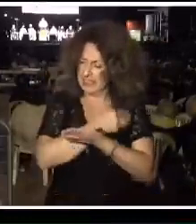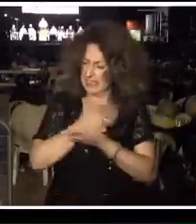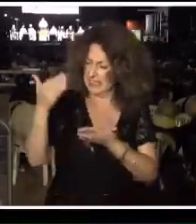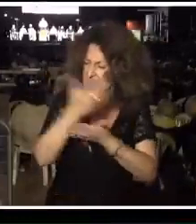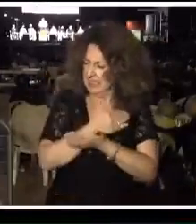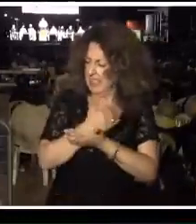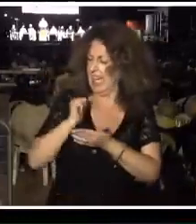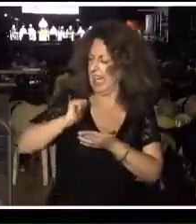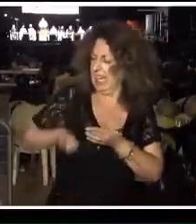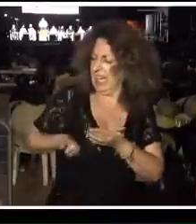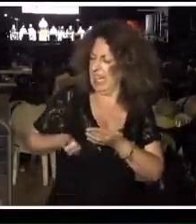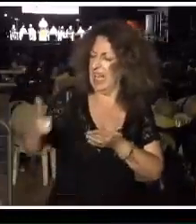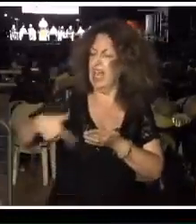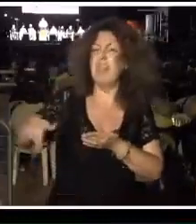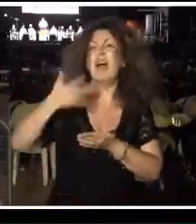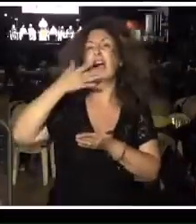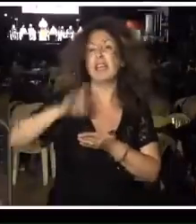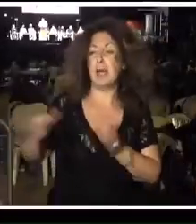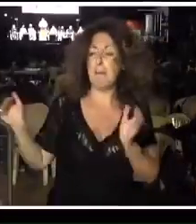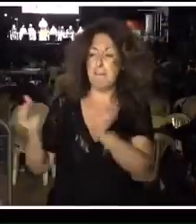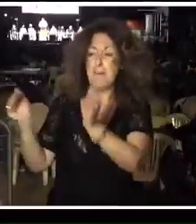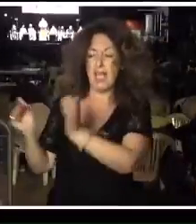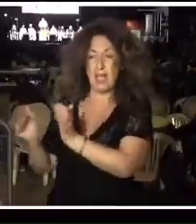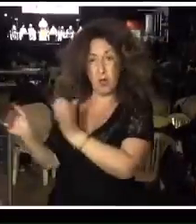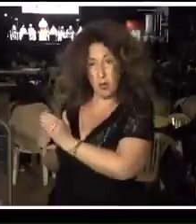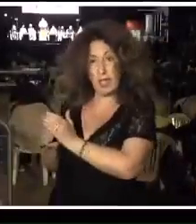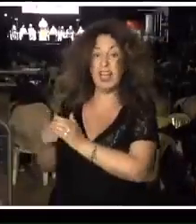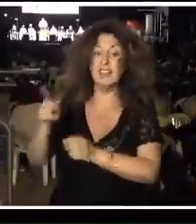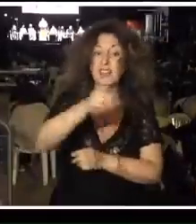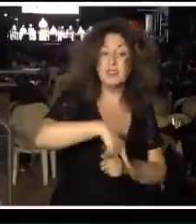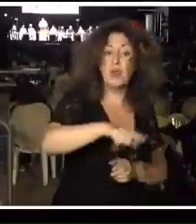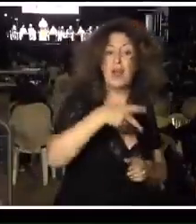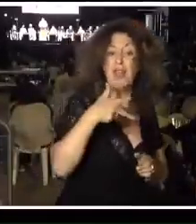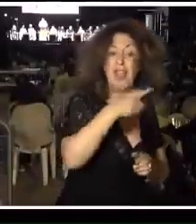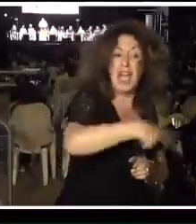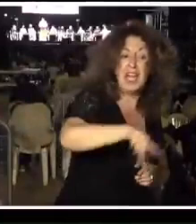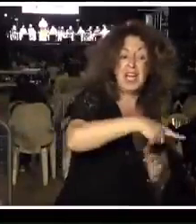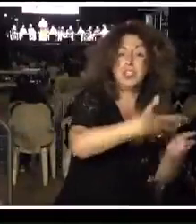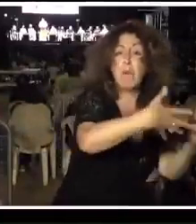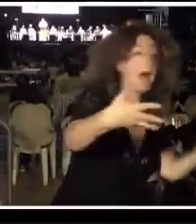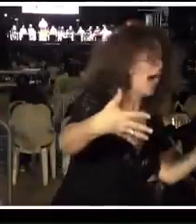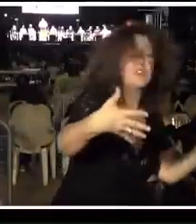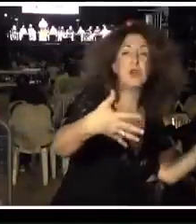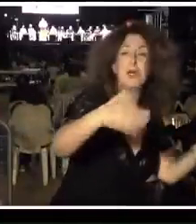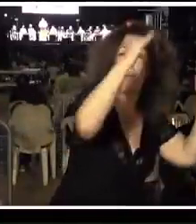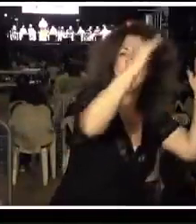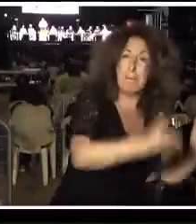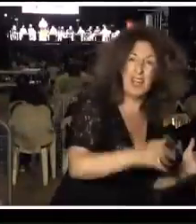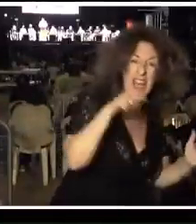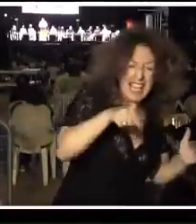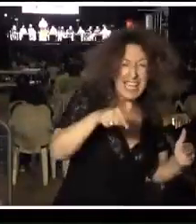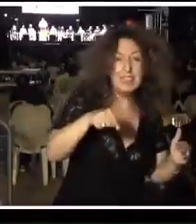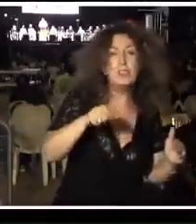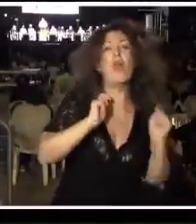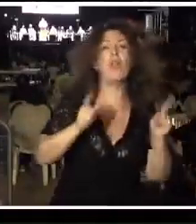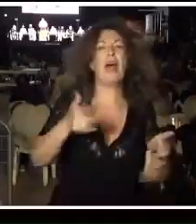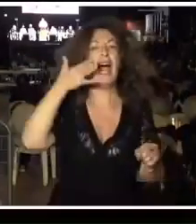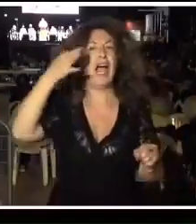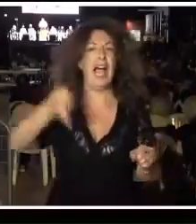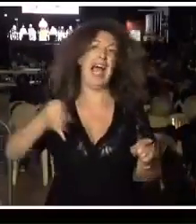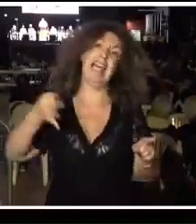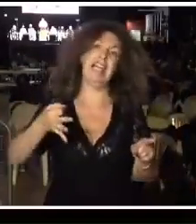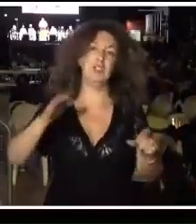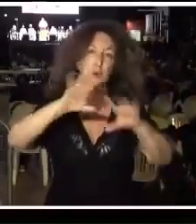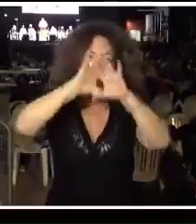privilegiada y la privación de derechos a las mayorías es el mayor riesgo para la supervivencia de la humanidad y del